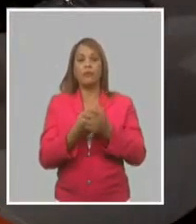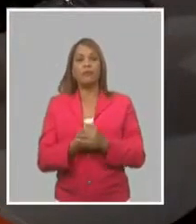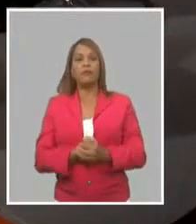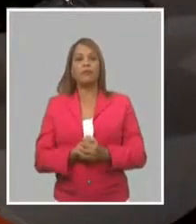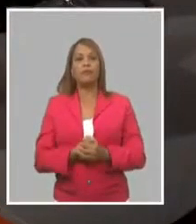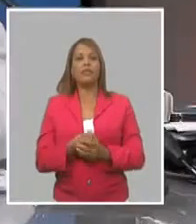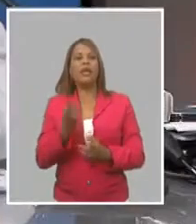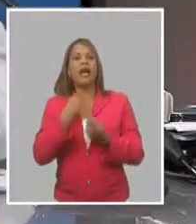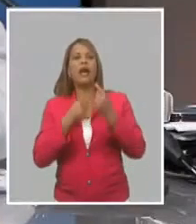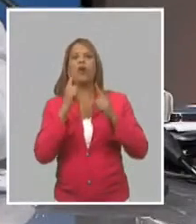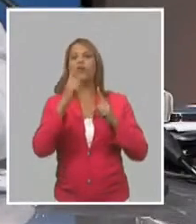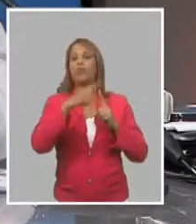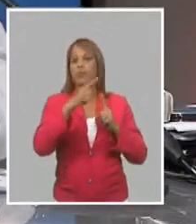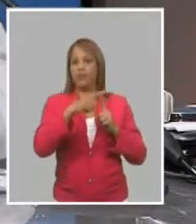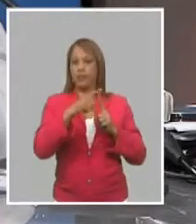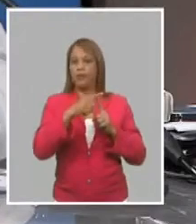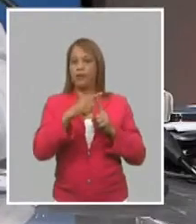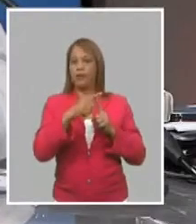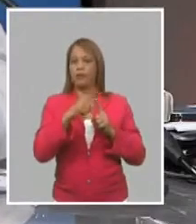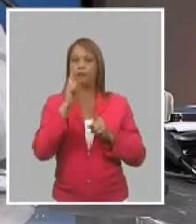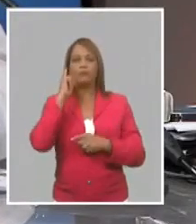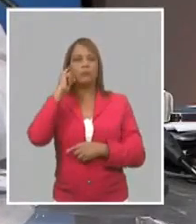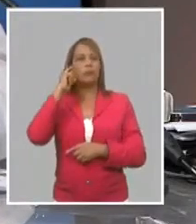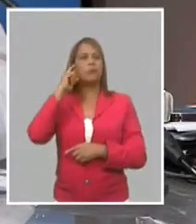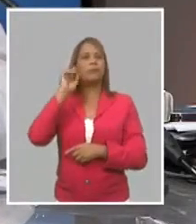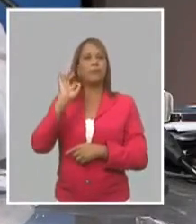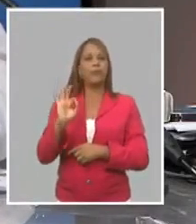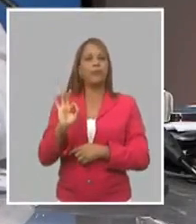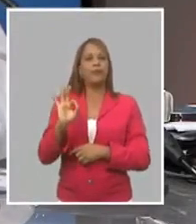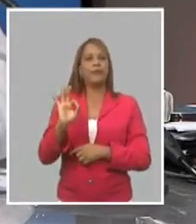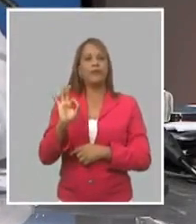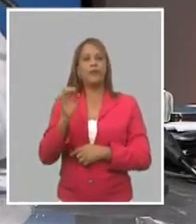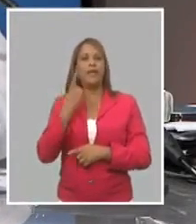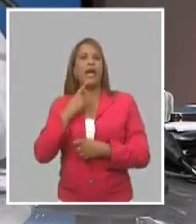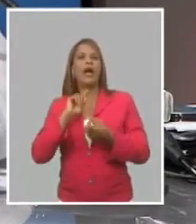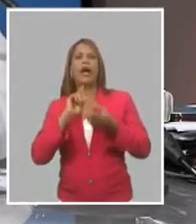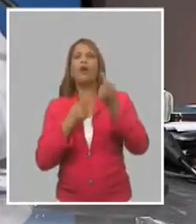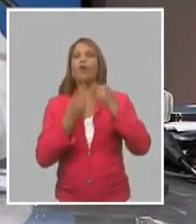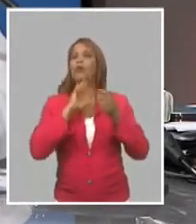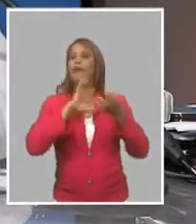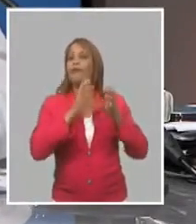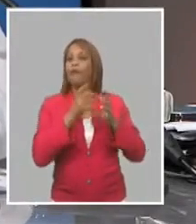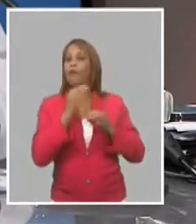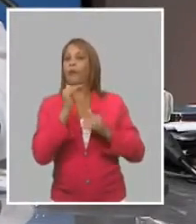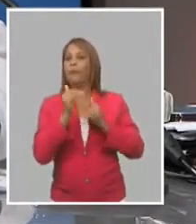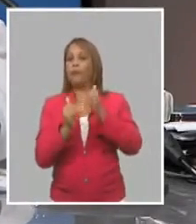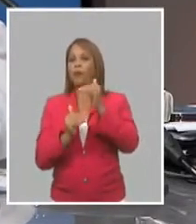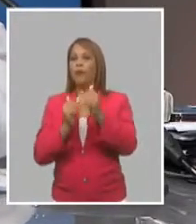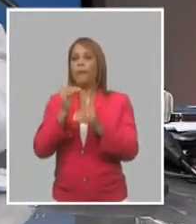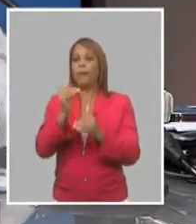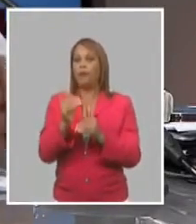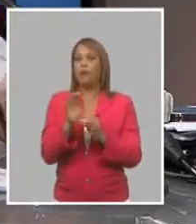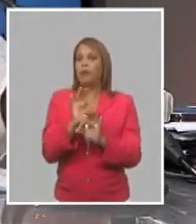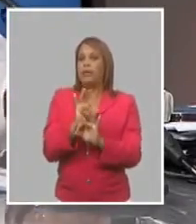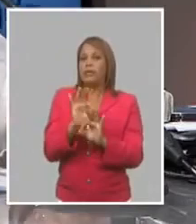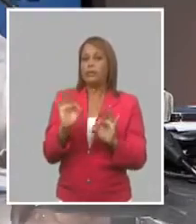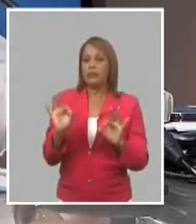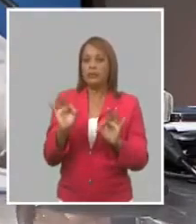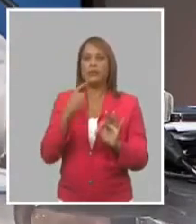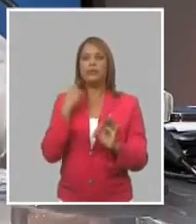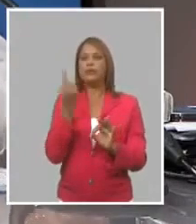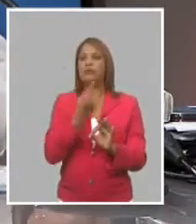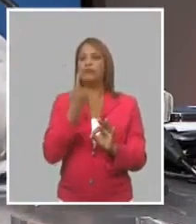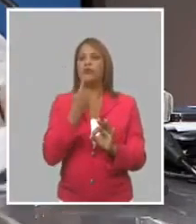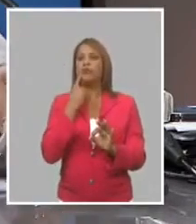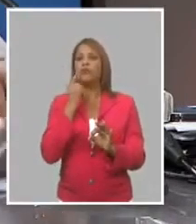técnico y que a mí me parece que de alguna manera medianamente sencilla,